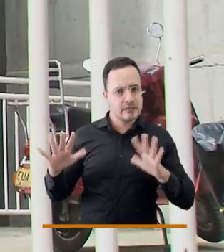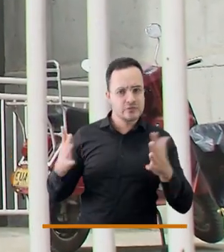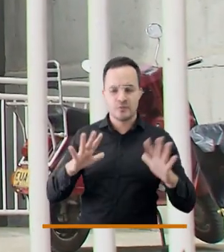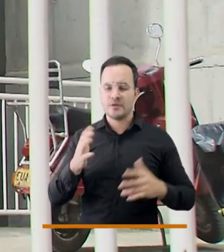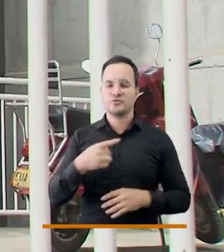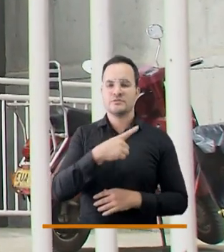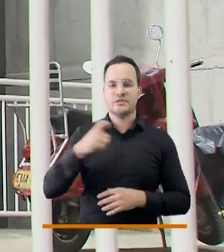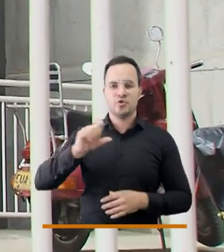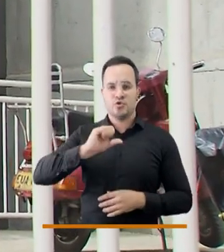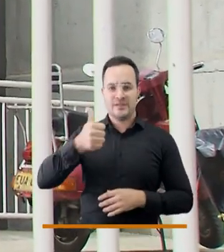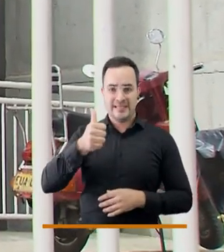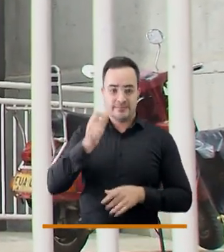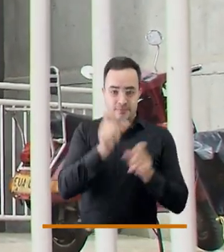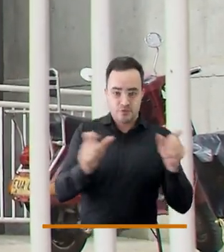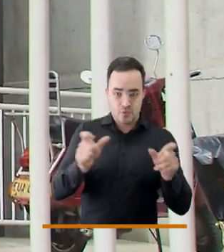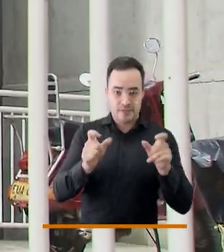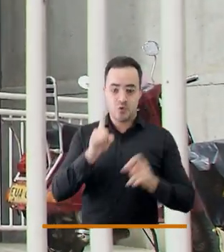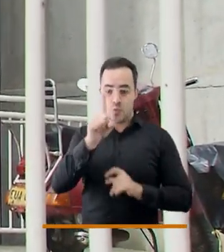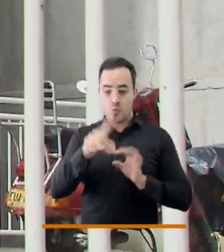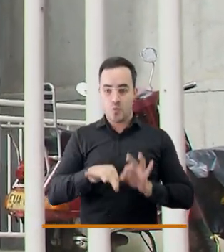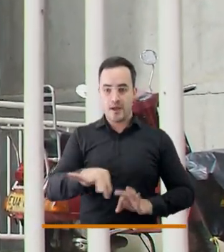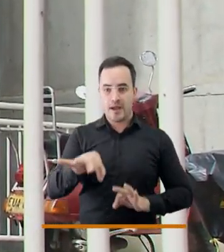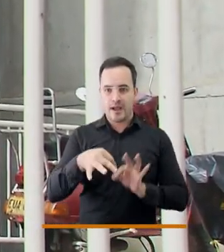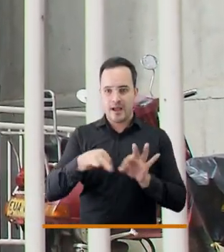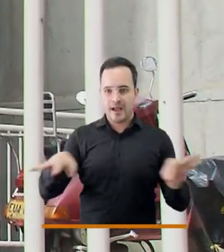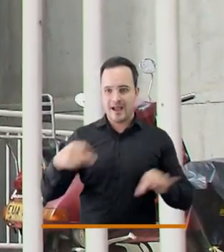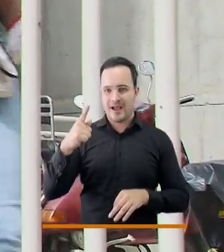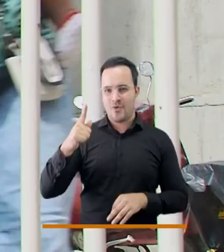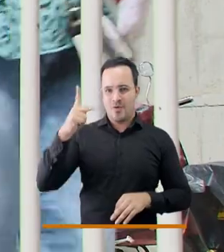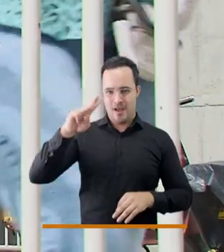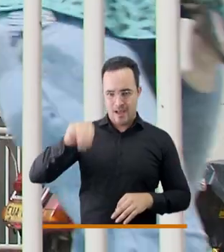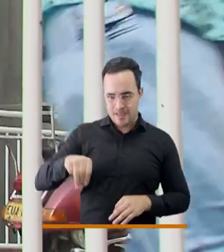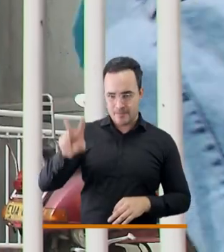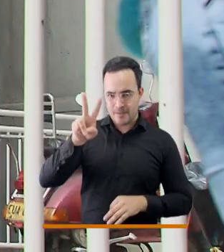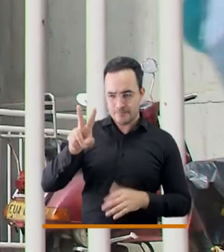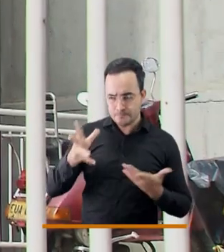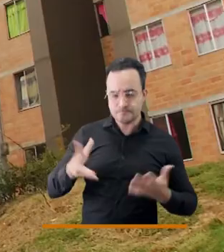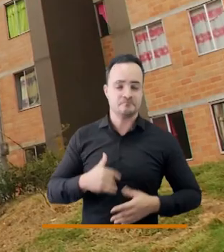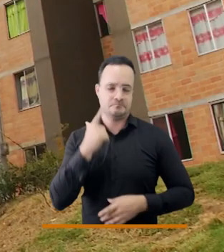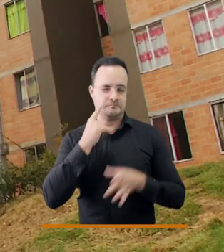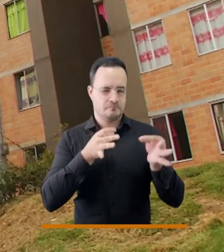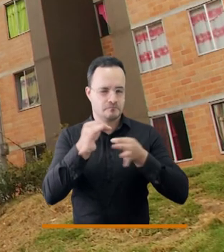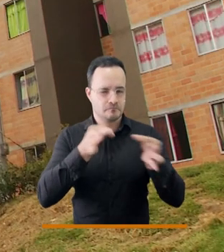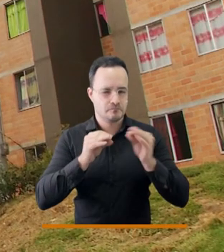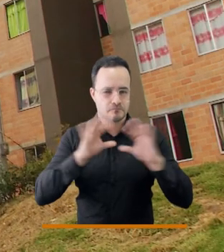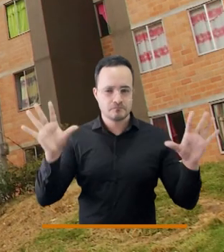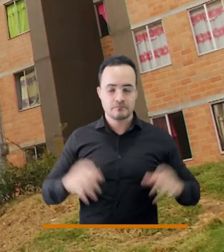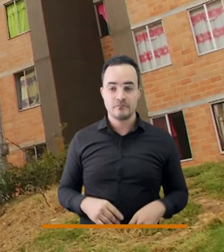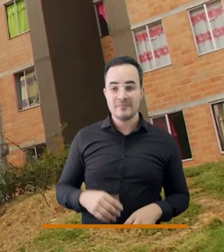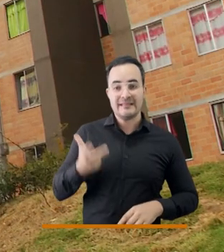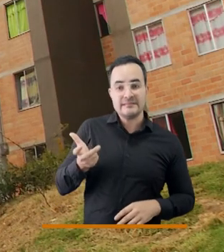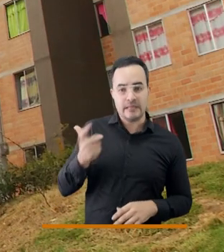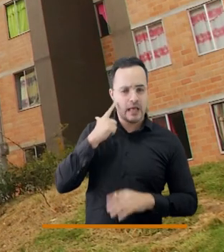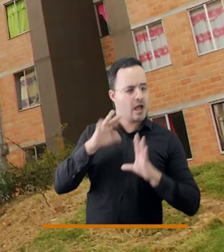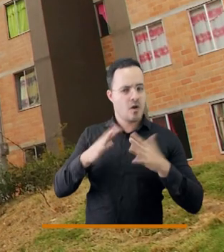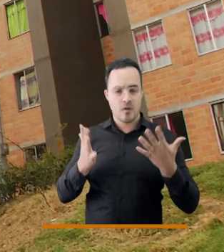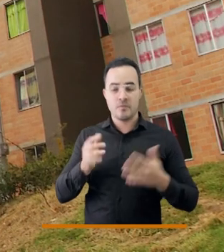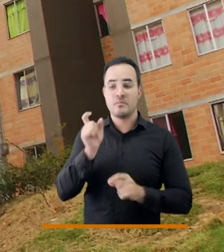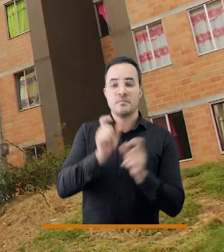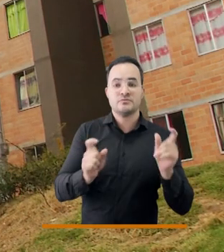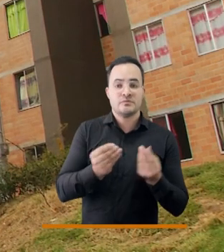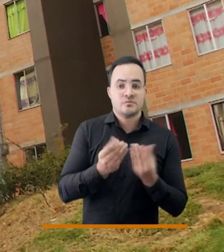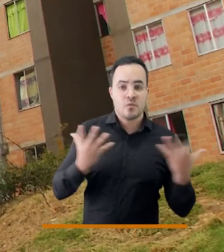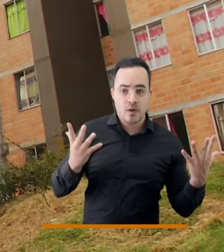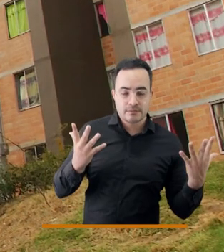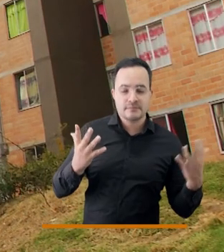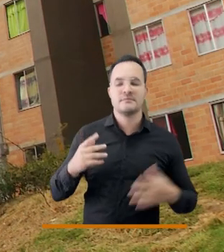por kilómetro cuadrado. No, te explico, mira, la densidad se mide en habitantes por kilómetro